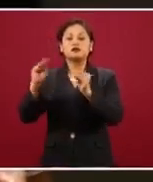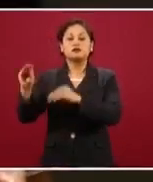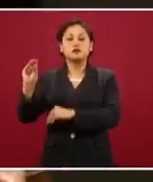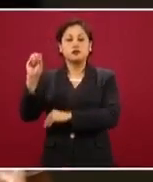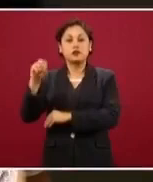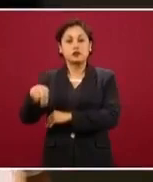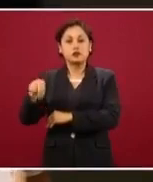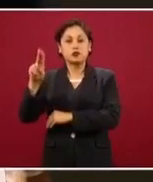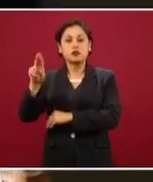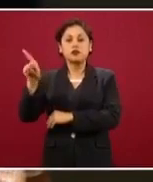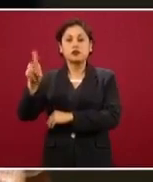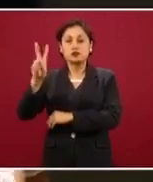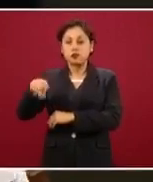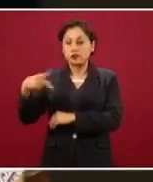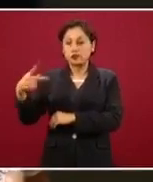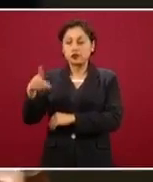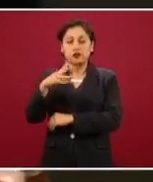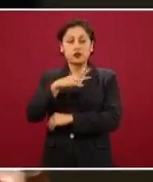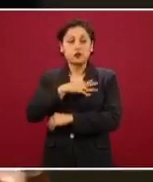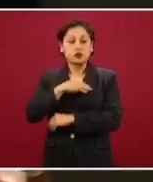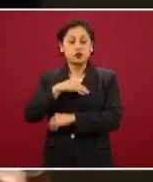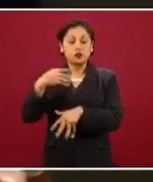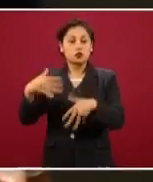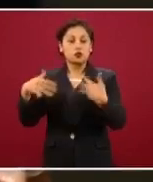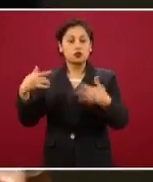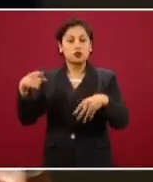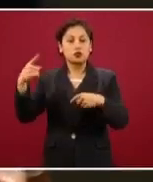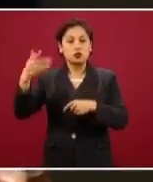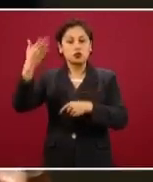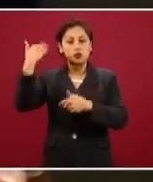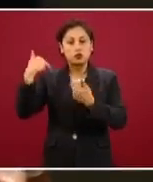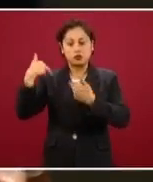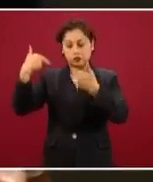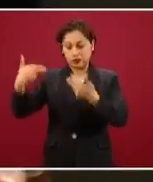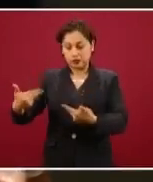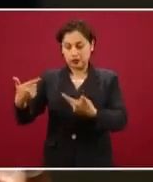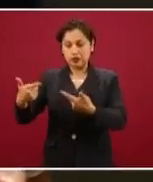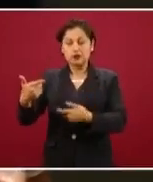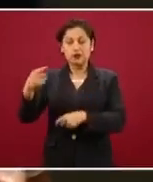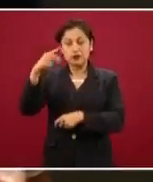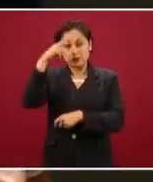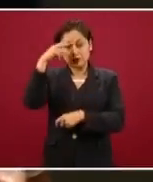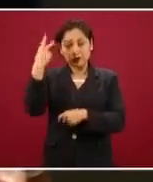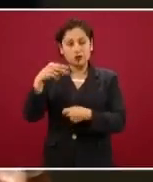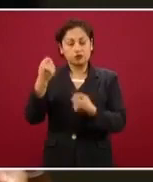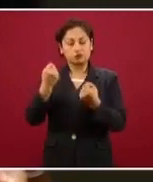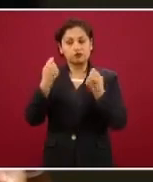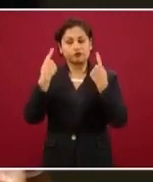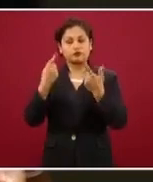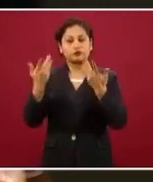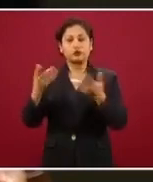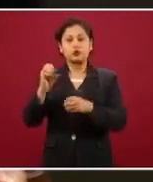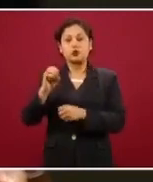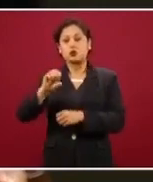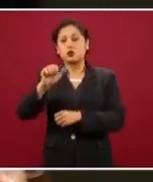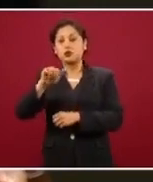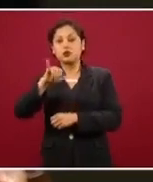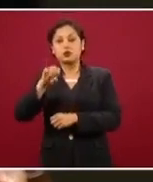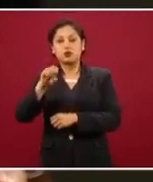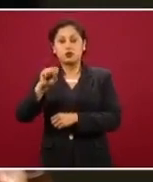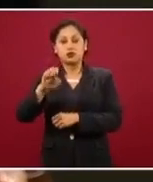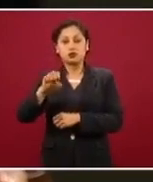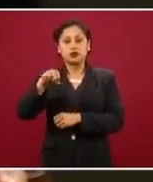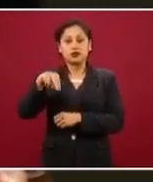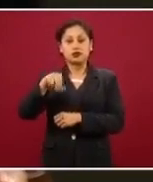de brillantísimos mexicanos, miembros del Colegio Nacional, fuera ladrón, fuera o José Narro, que desde niño acompañaba a su papá a